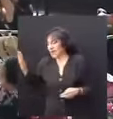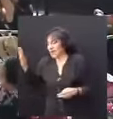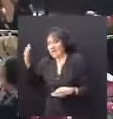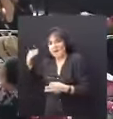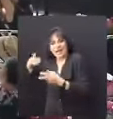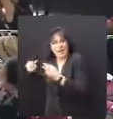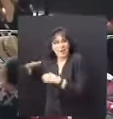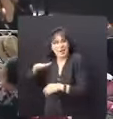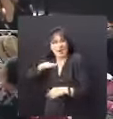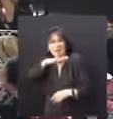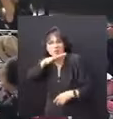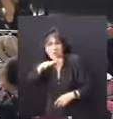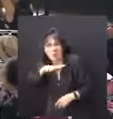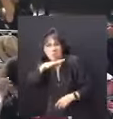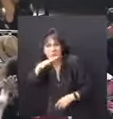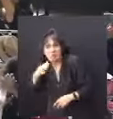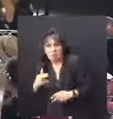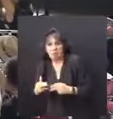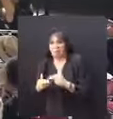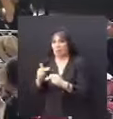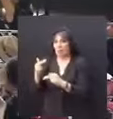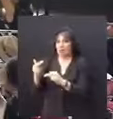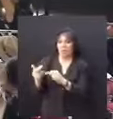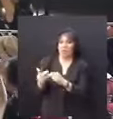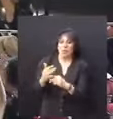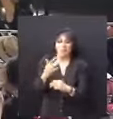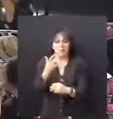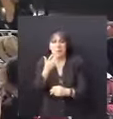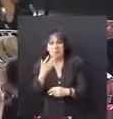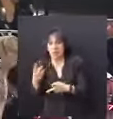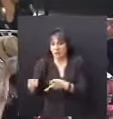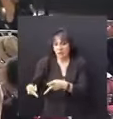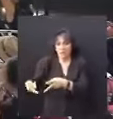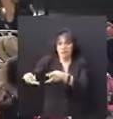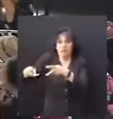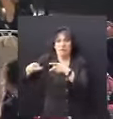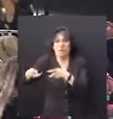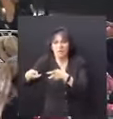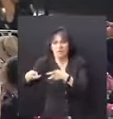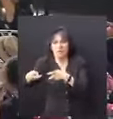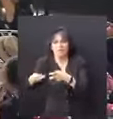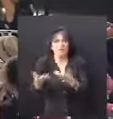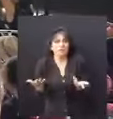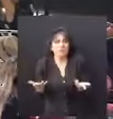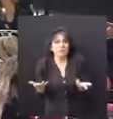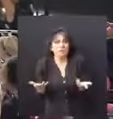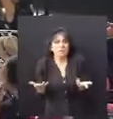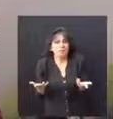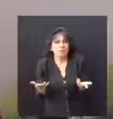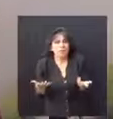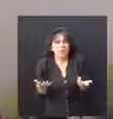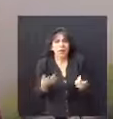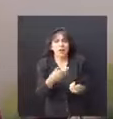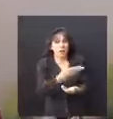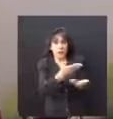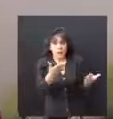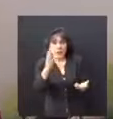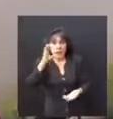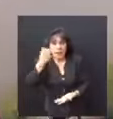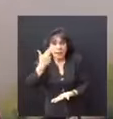de privilegios, de saqueos, de privatizaciones. ¿Qué dice